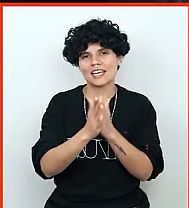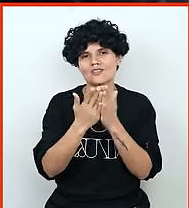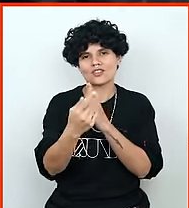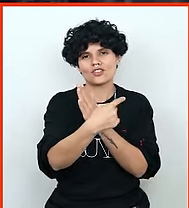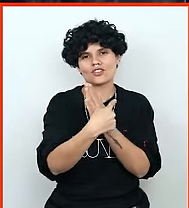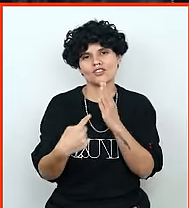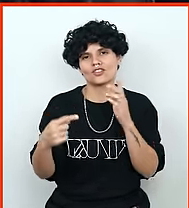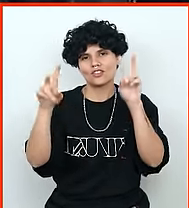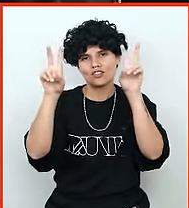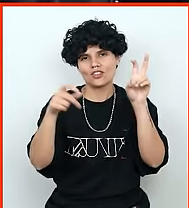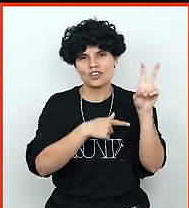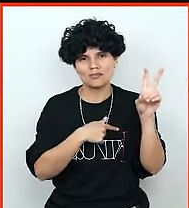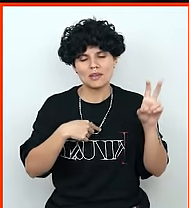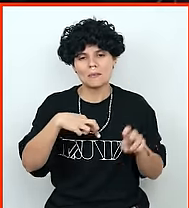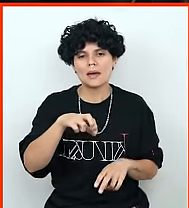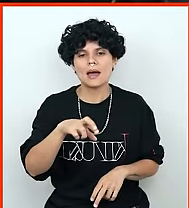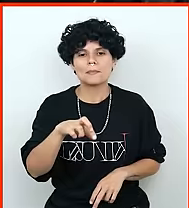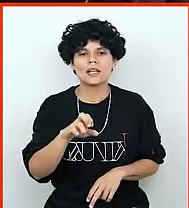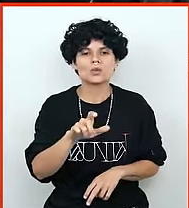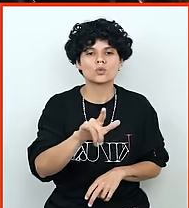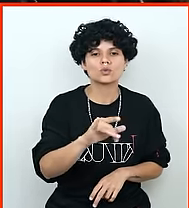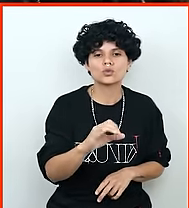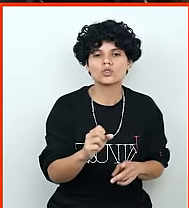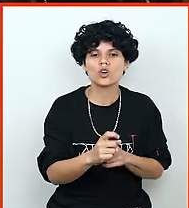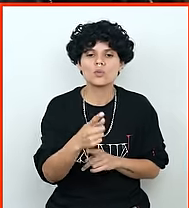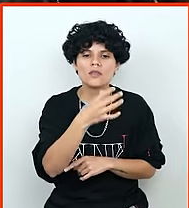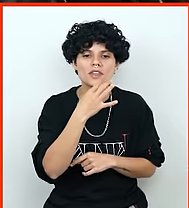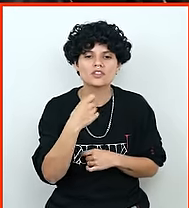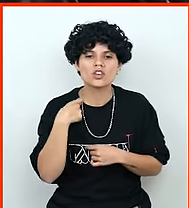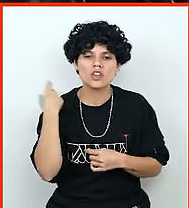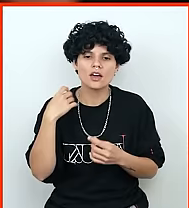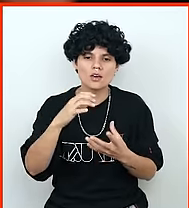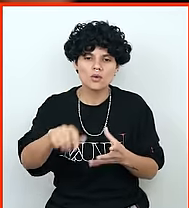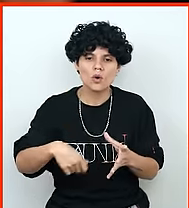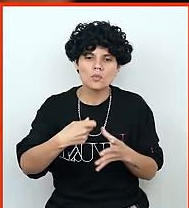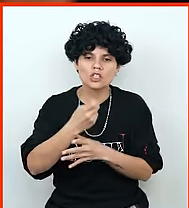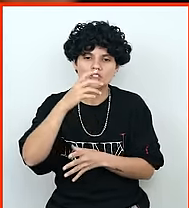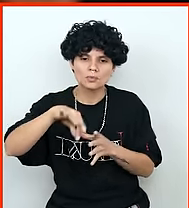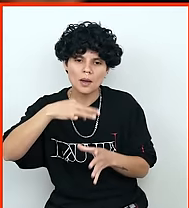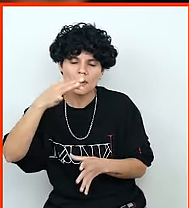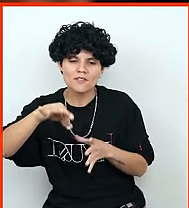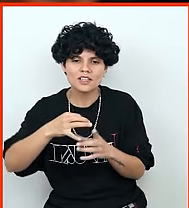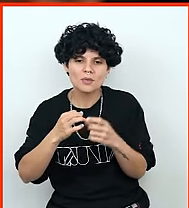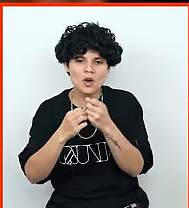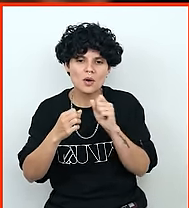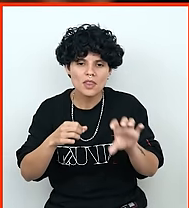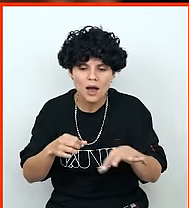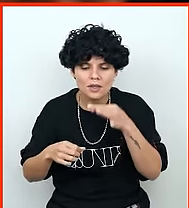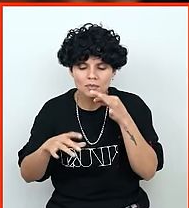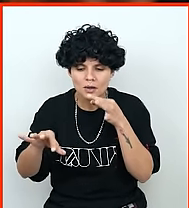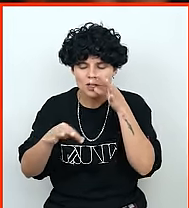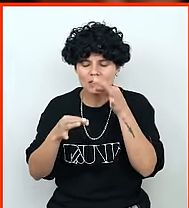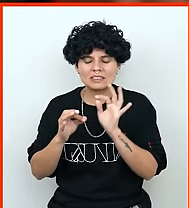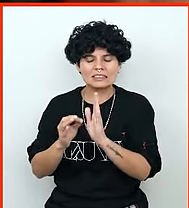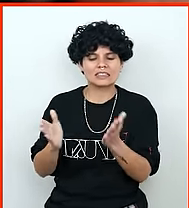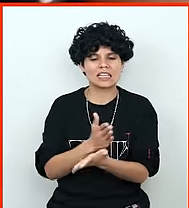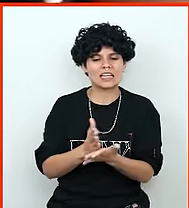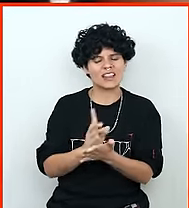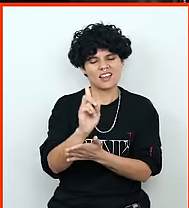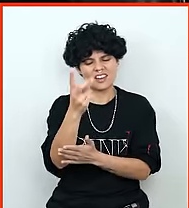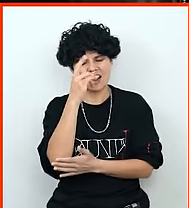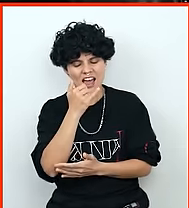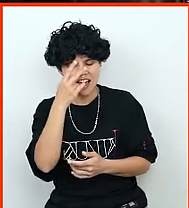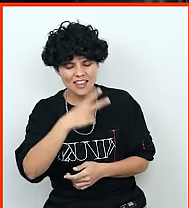Papelucho ha sido... ¿Quedó? Rígido. ¿Marcó aquí papelucho? Papelucho, como decir que tengo un cambucho con papas fritas, pero no puedo comerlas porque estoy a